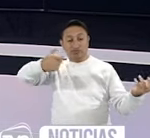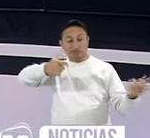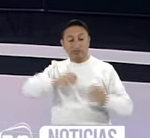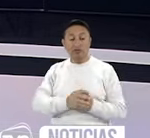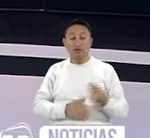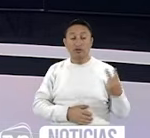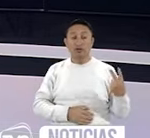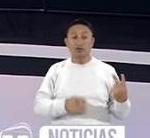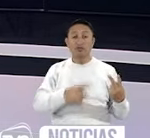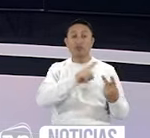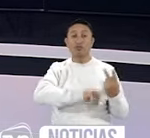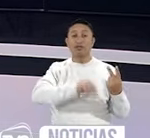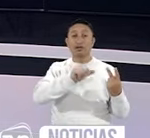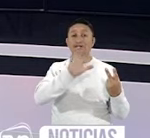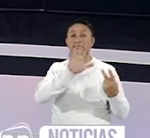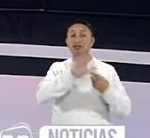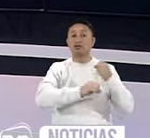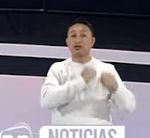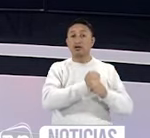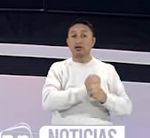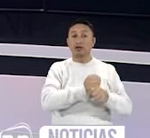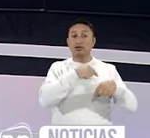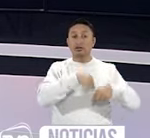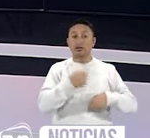de 5 años de edad que quedó herida.